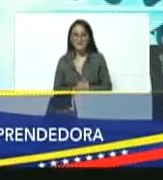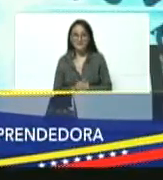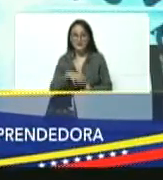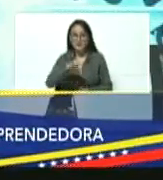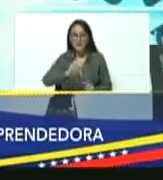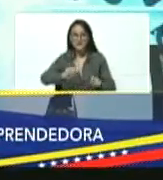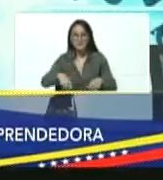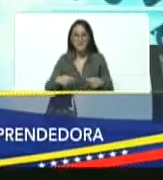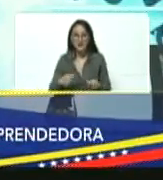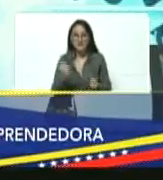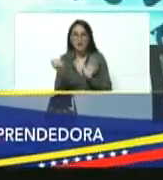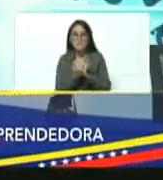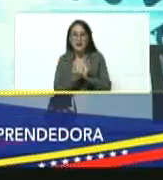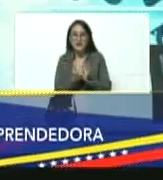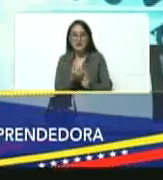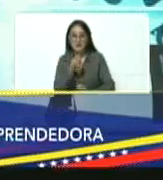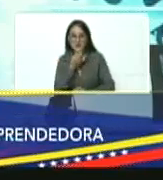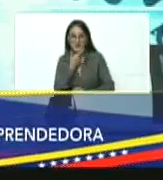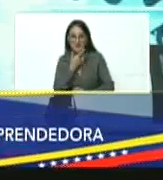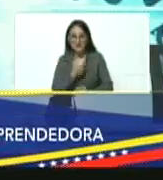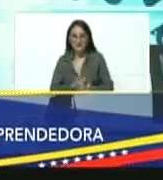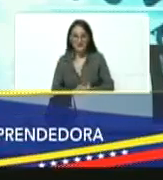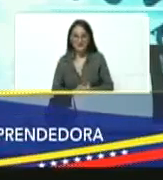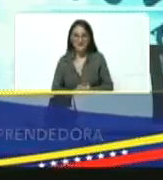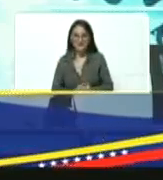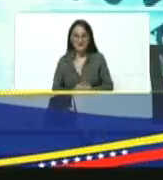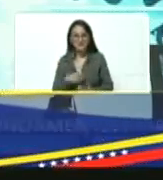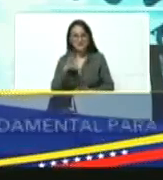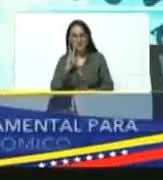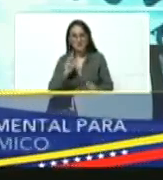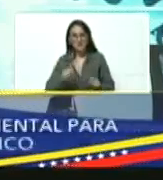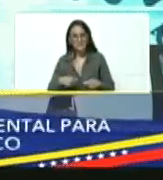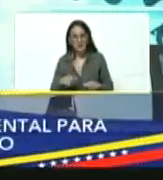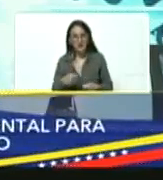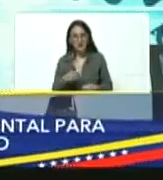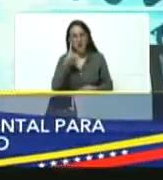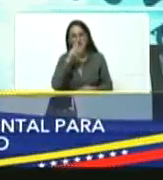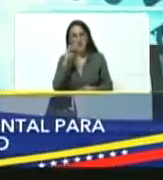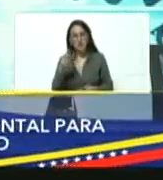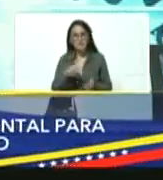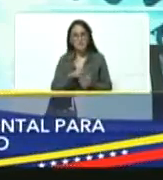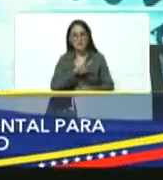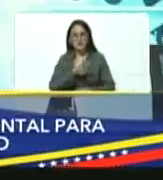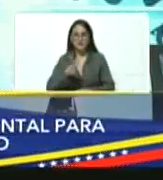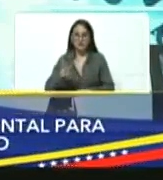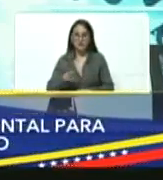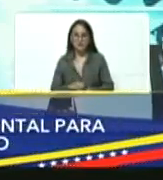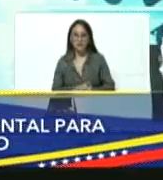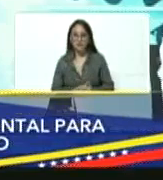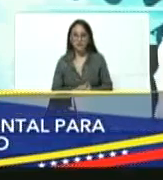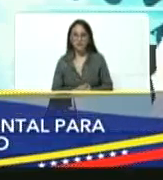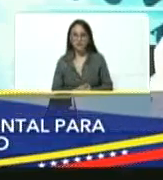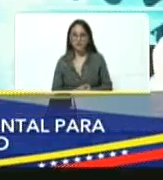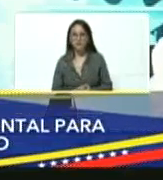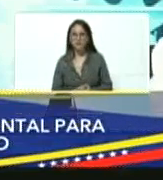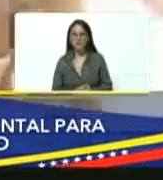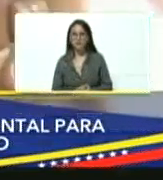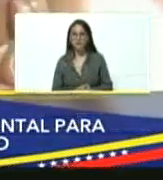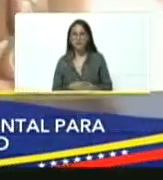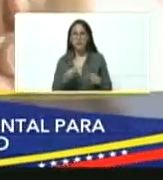el zapato por la marca que tenía aquí. Y yo veo este zapato hoy, año 2022, con